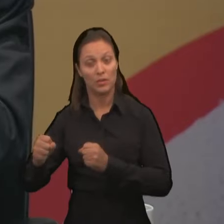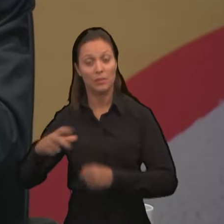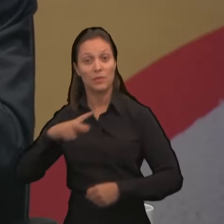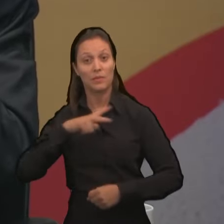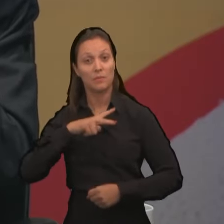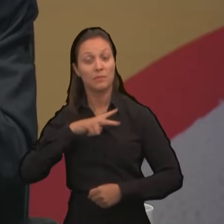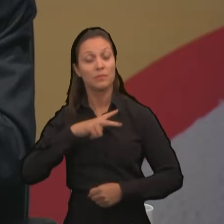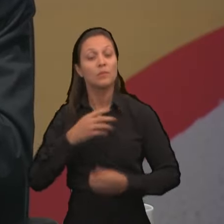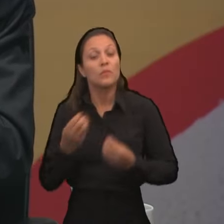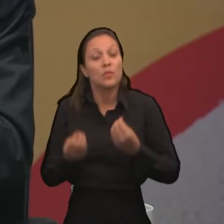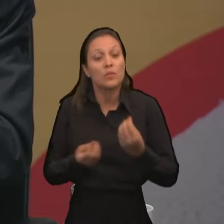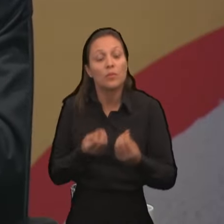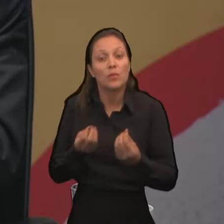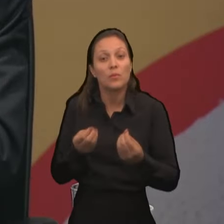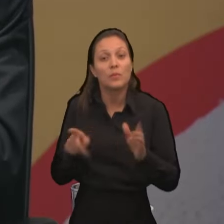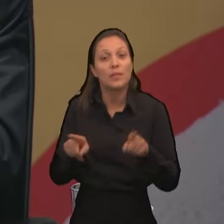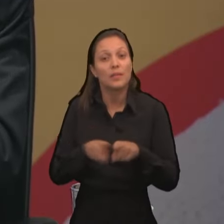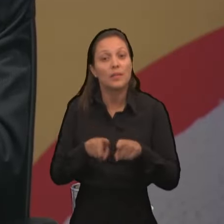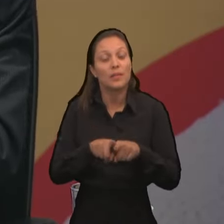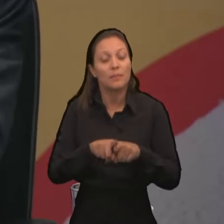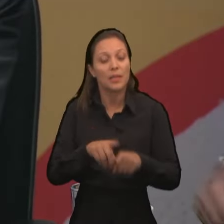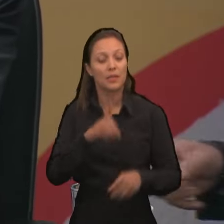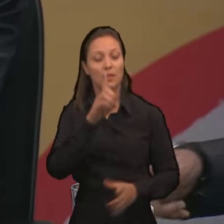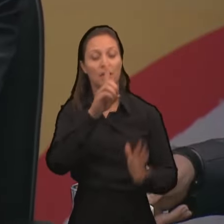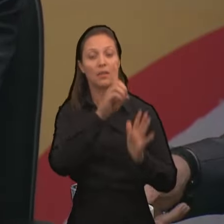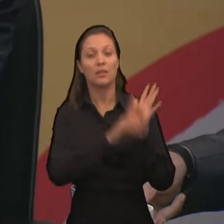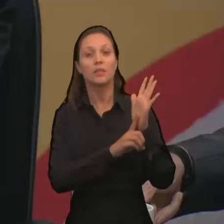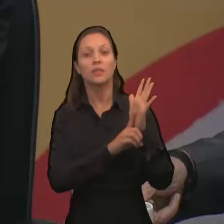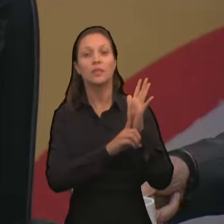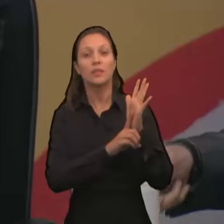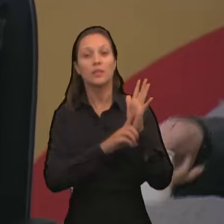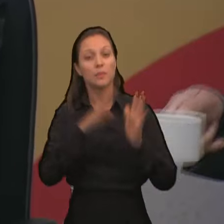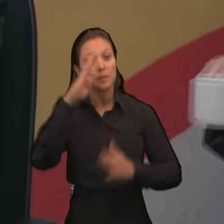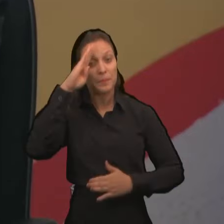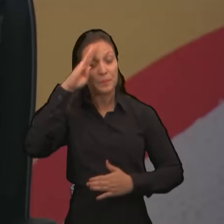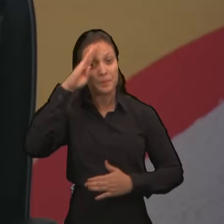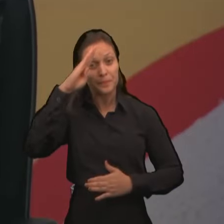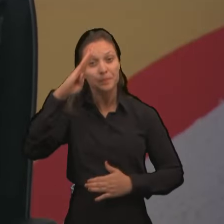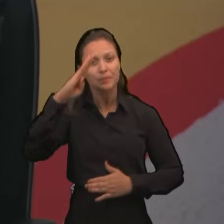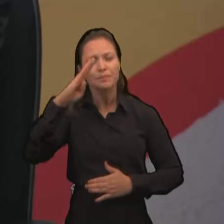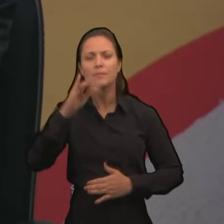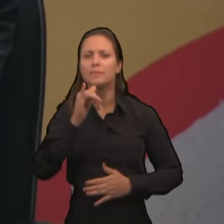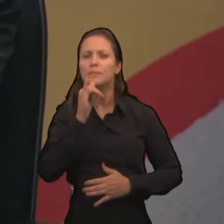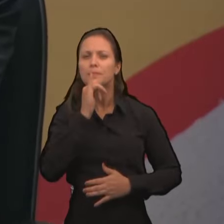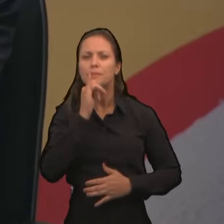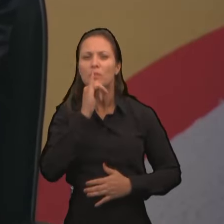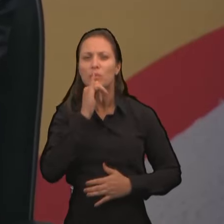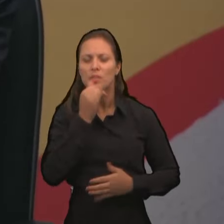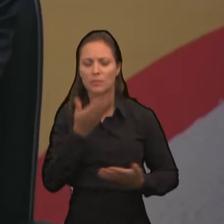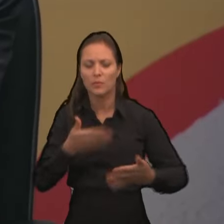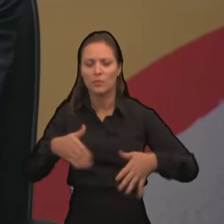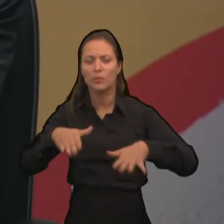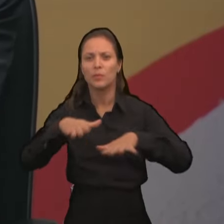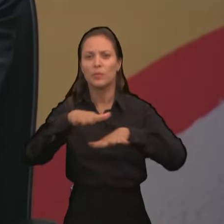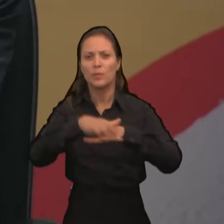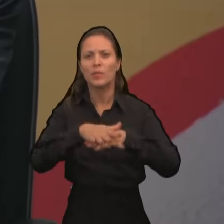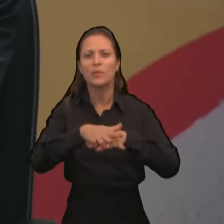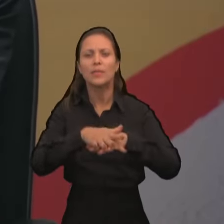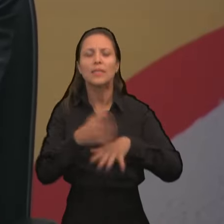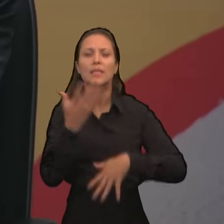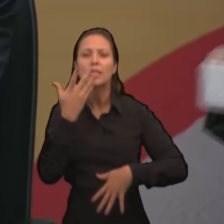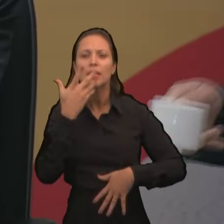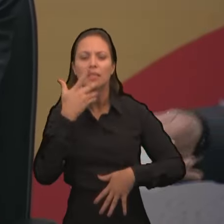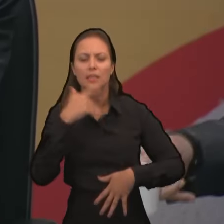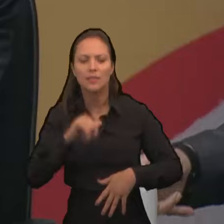delimitar el poder privado y de luchar por nuevos derechos fundamentales, como por ejemplo la inclusión digital de